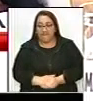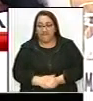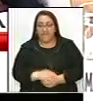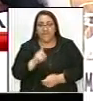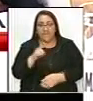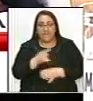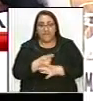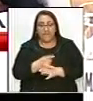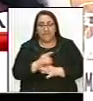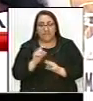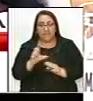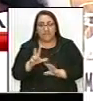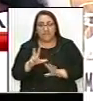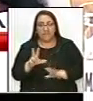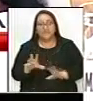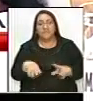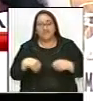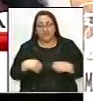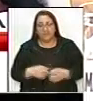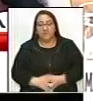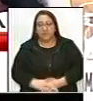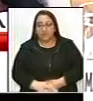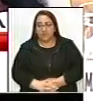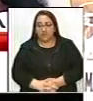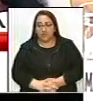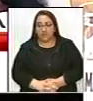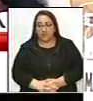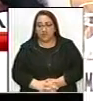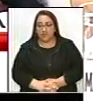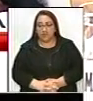1 en contra y 3 abstenciones.